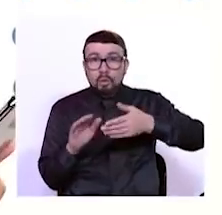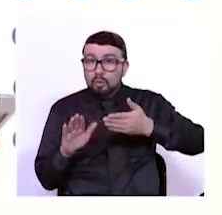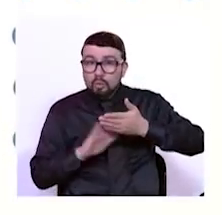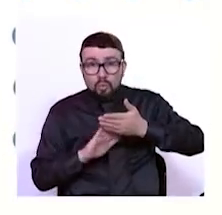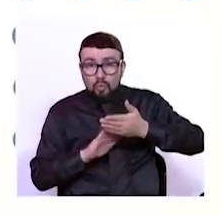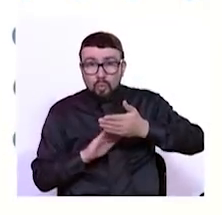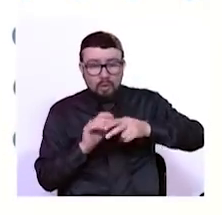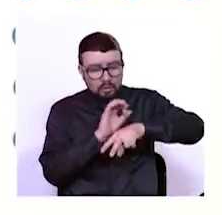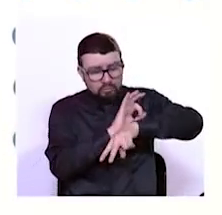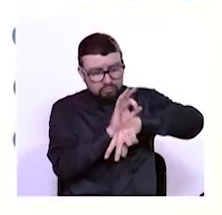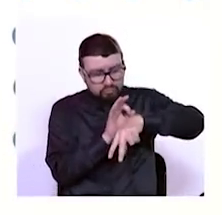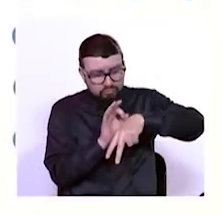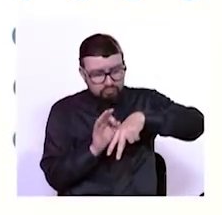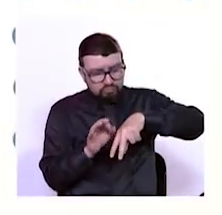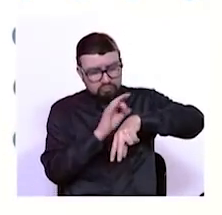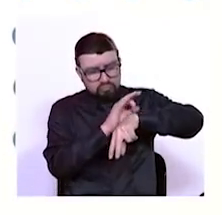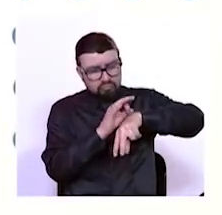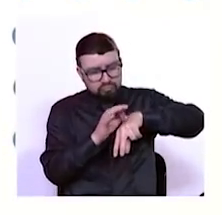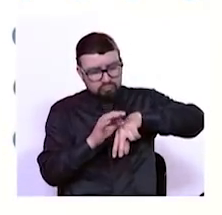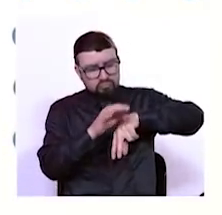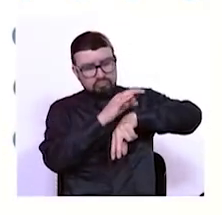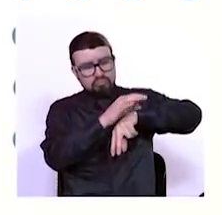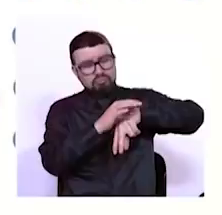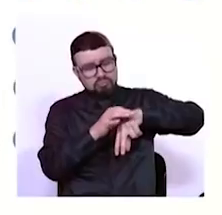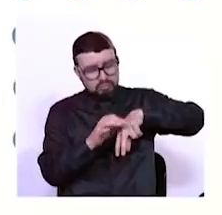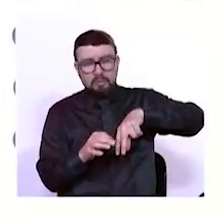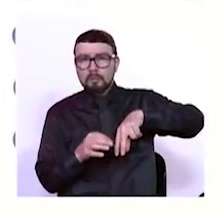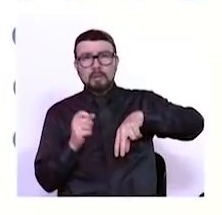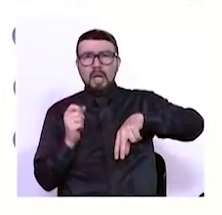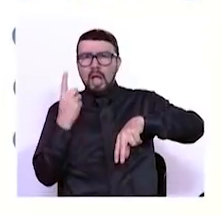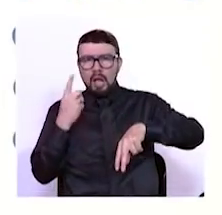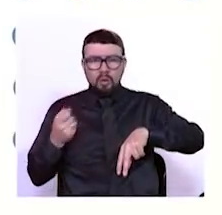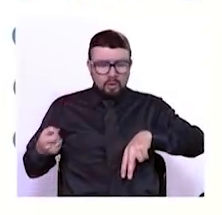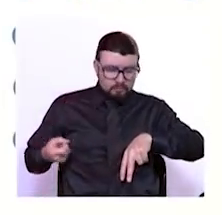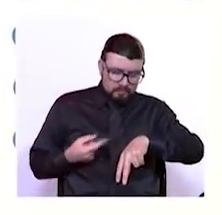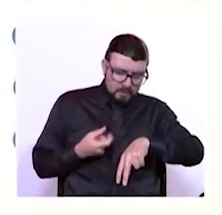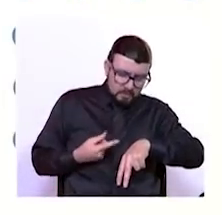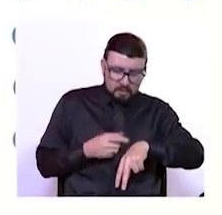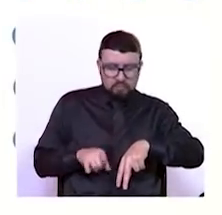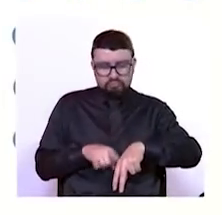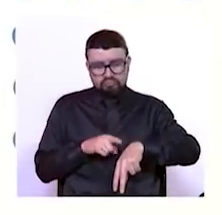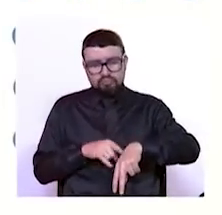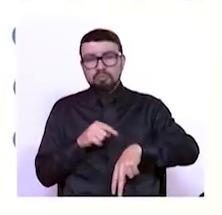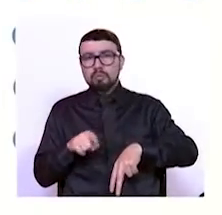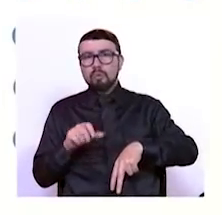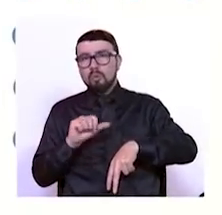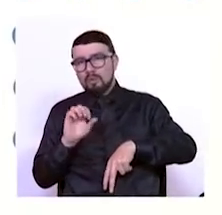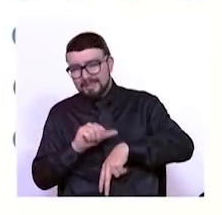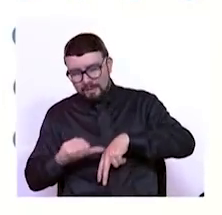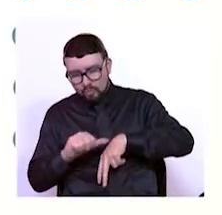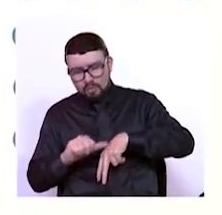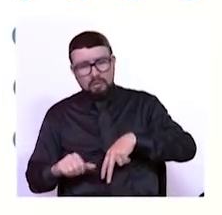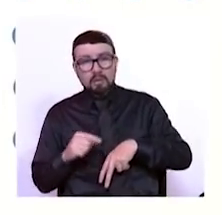esas varices con una fleboendosclerosis, una escleroterapia o una cirugía muchas veces,